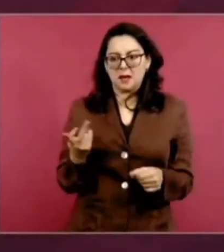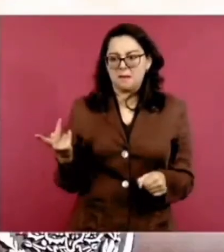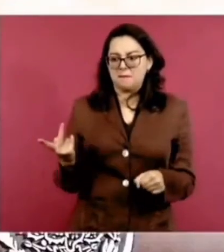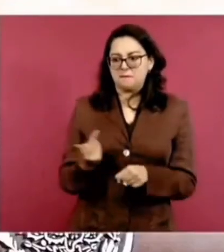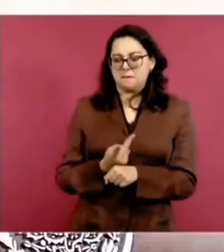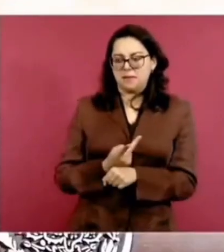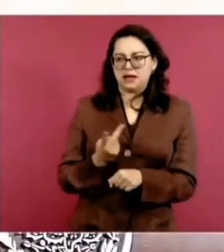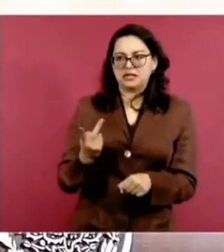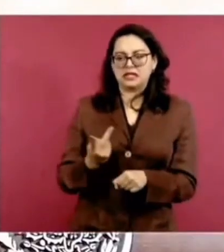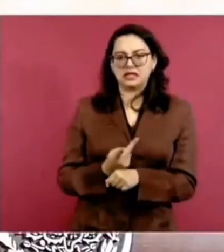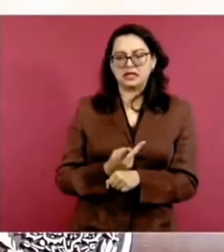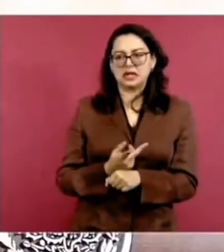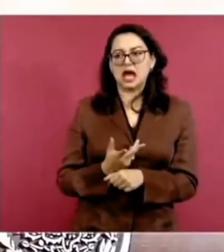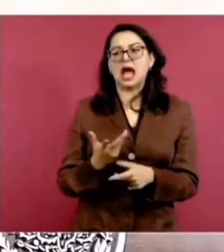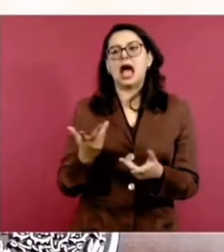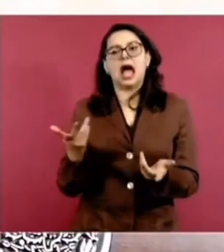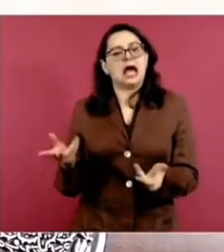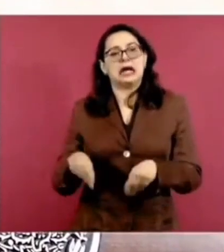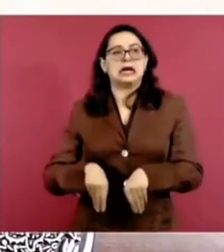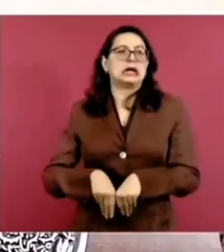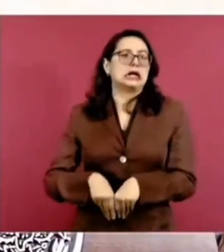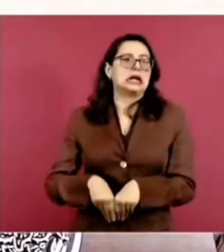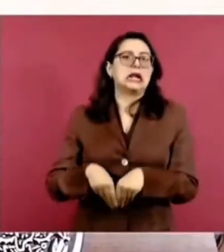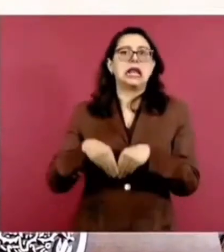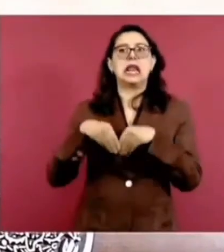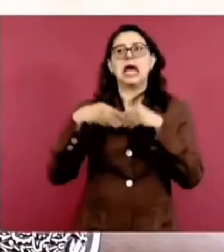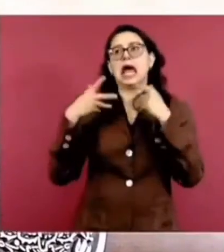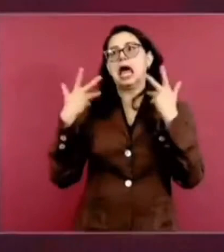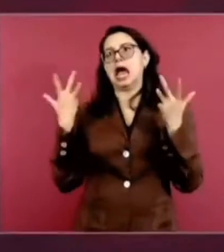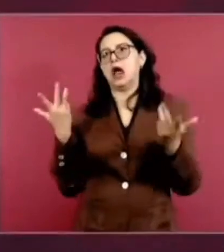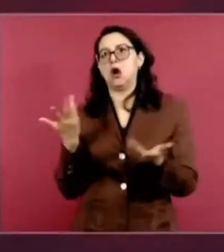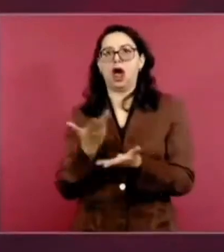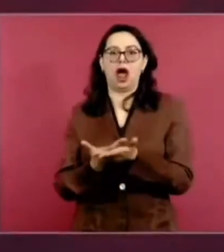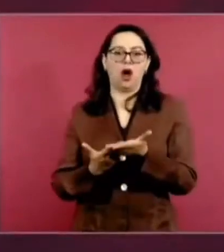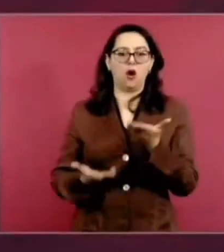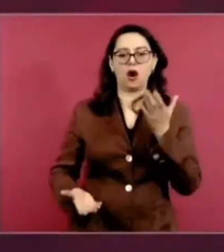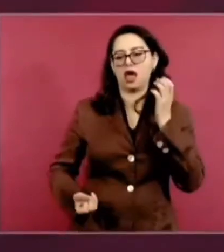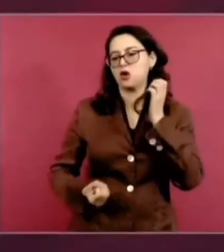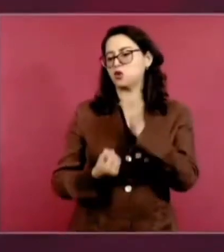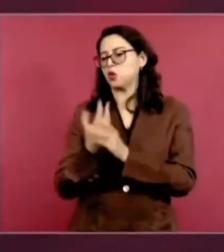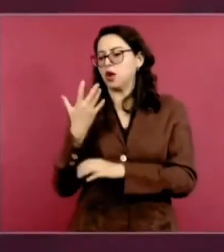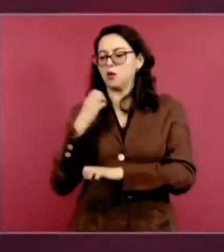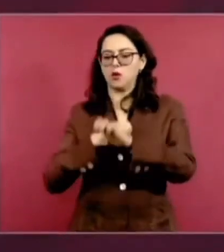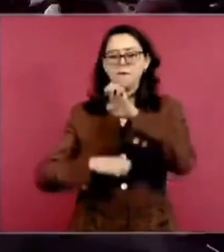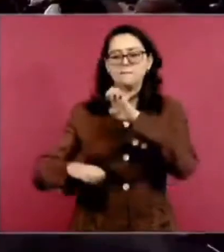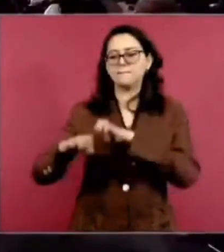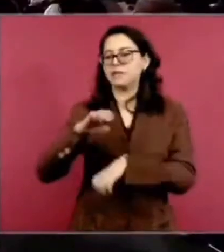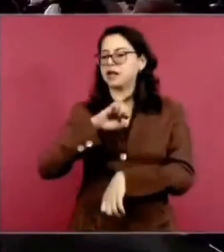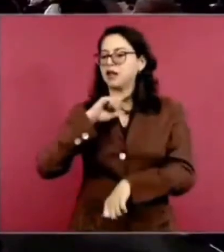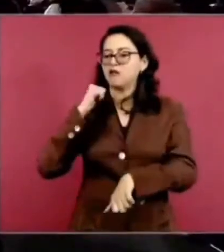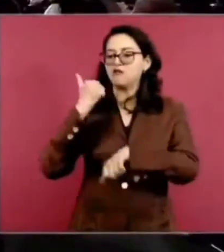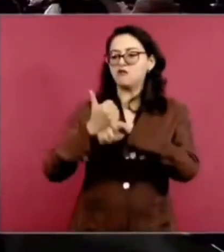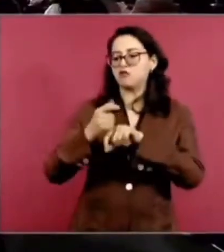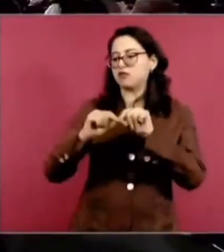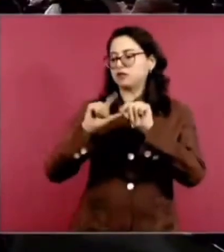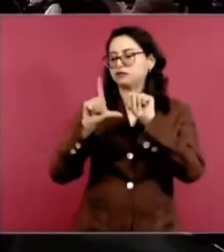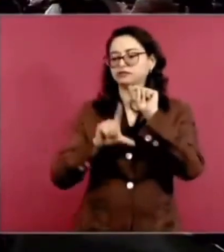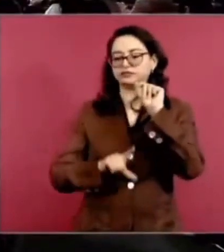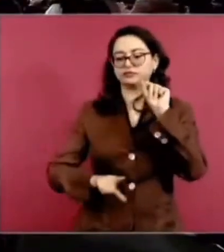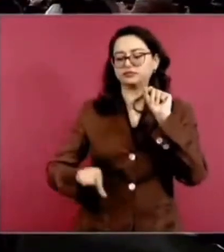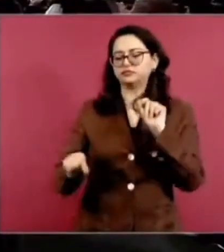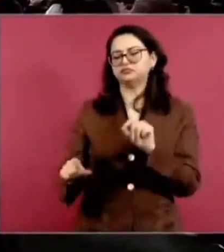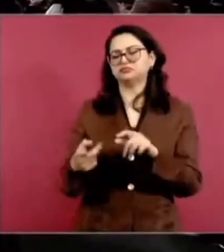el traslado de empresas a México, que